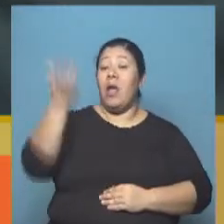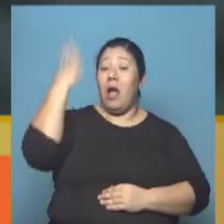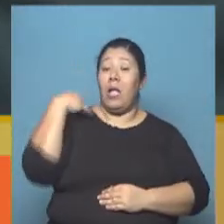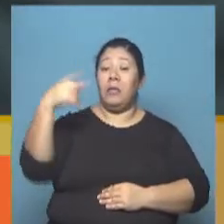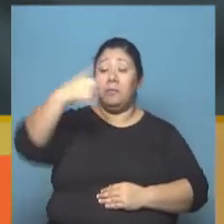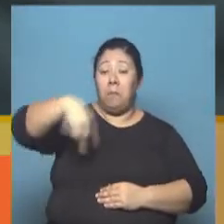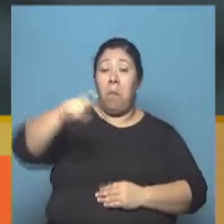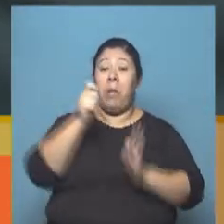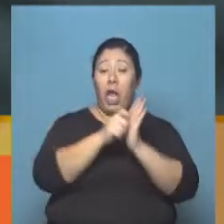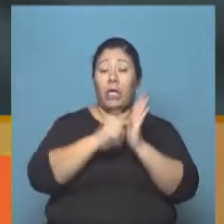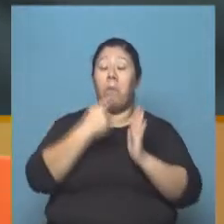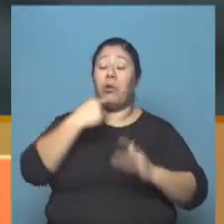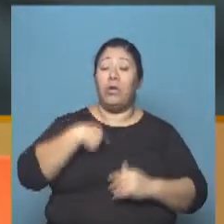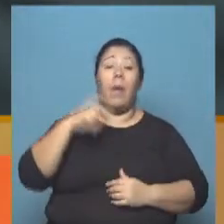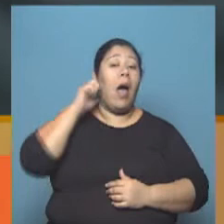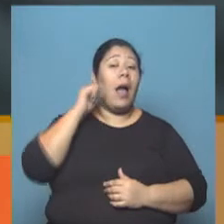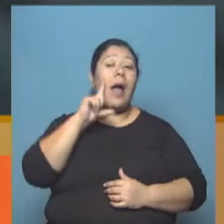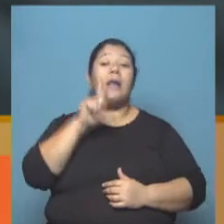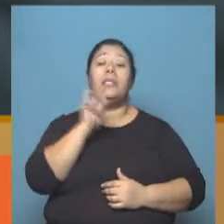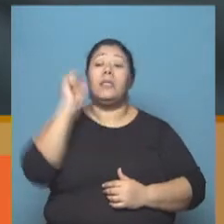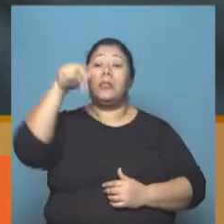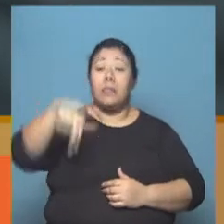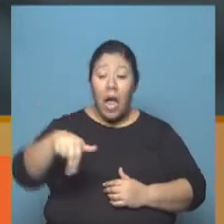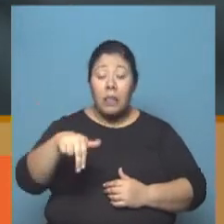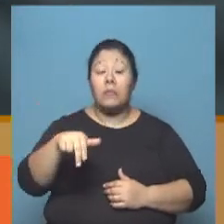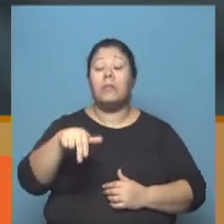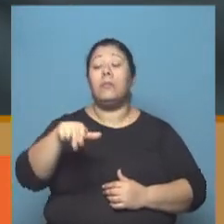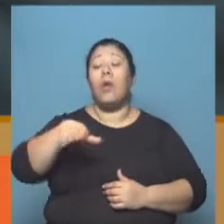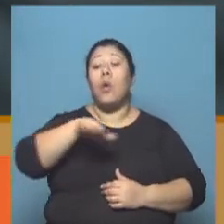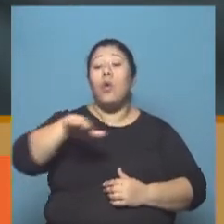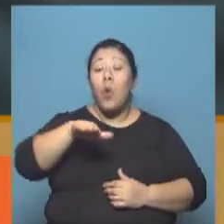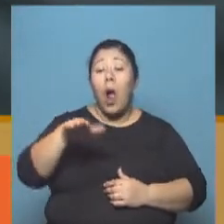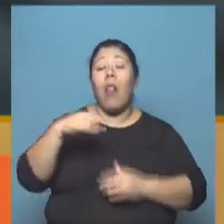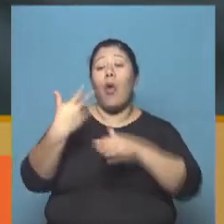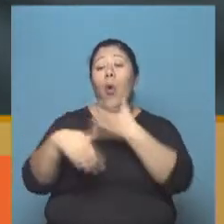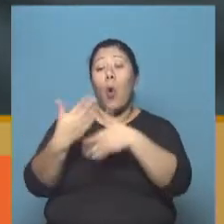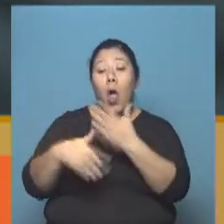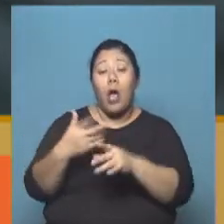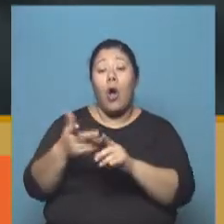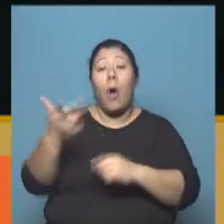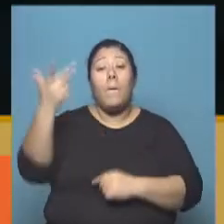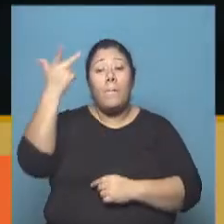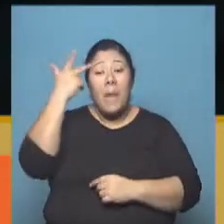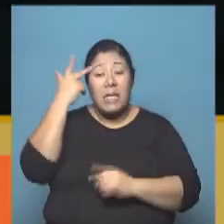jugar Gaitán y yo les dije que iba a jugar en el mismo lugar donde jugaba Leo y